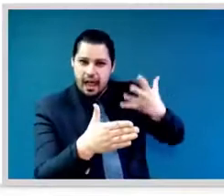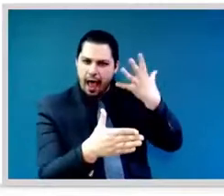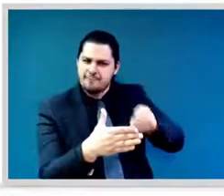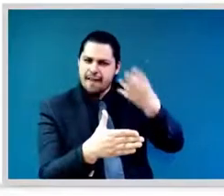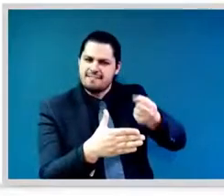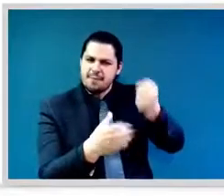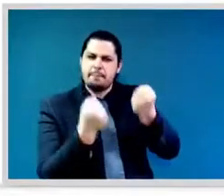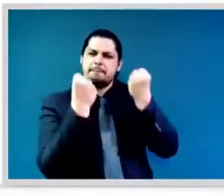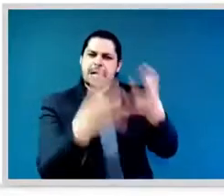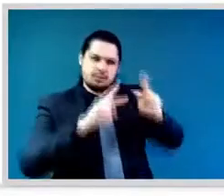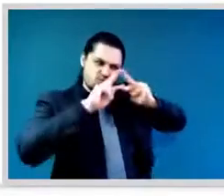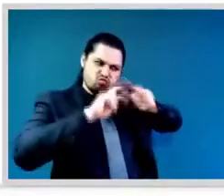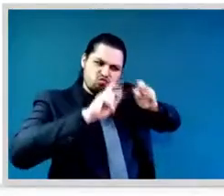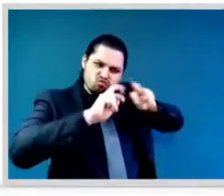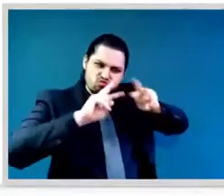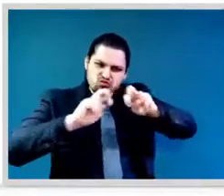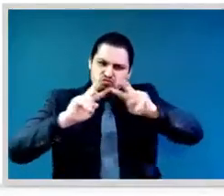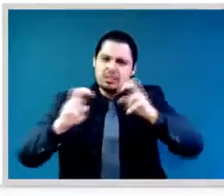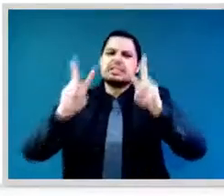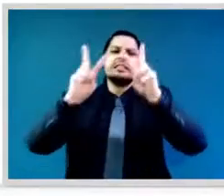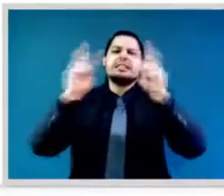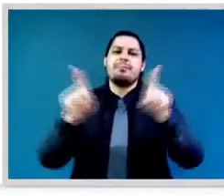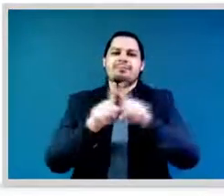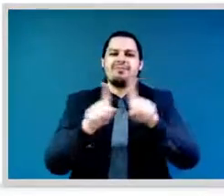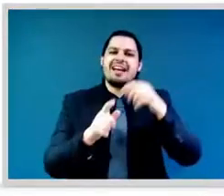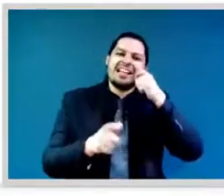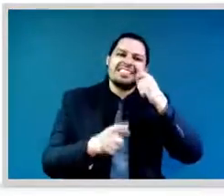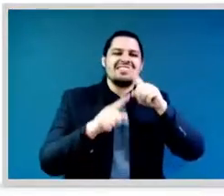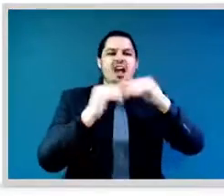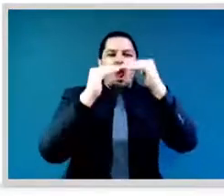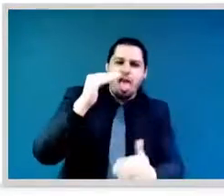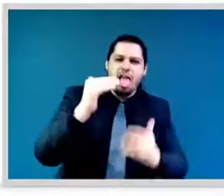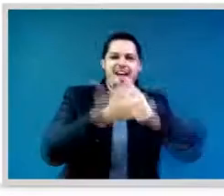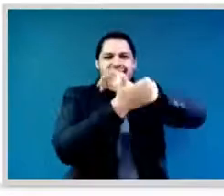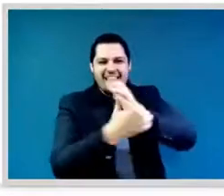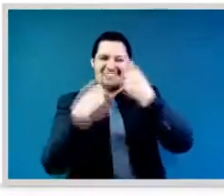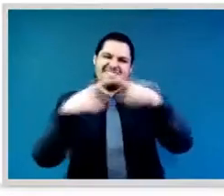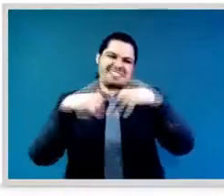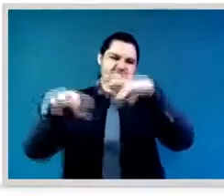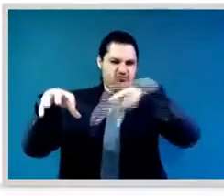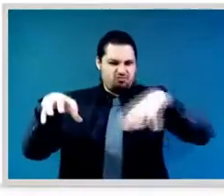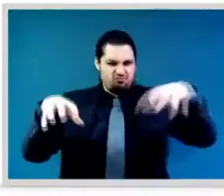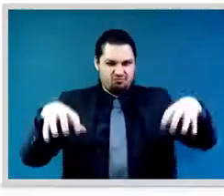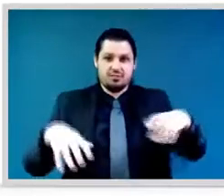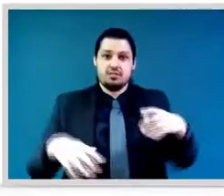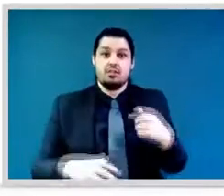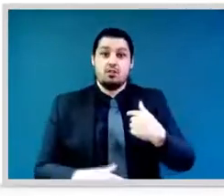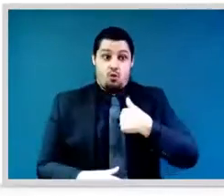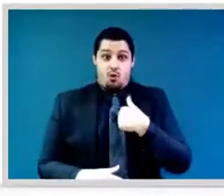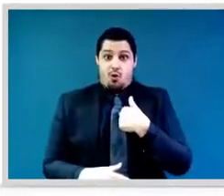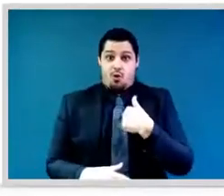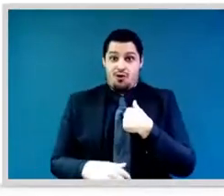ámbitos. Por lo tanto, yo no voy a hacer hincapié en los minutos que tengo